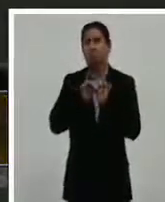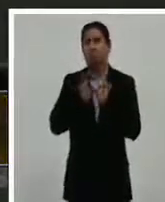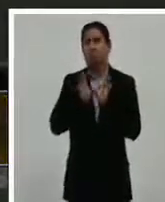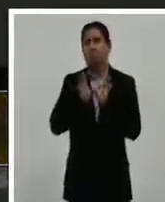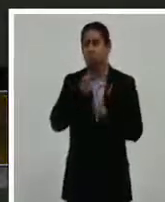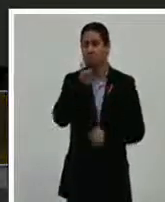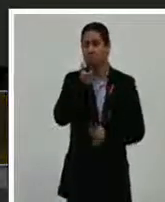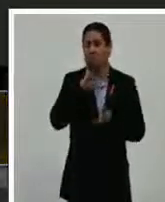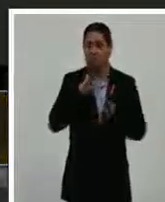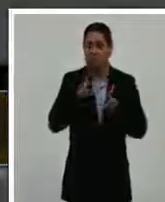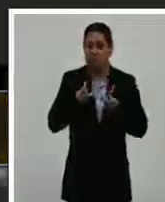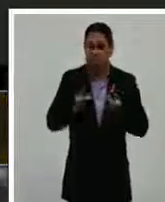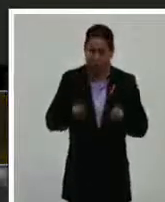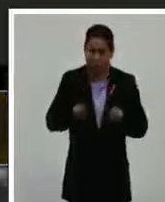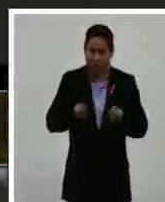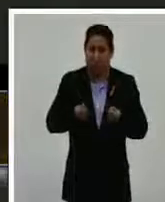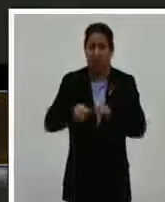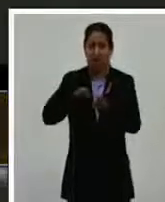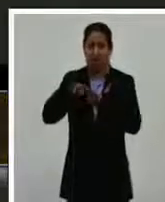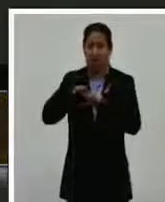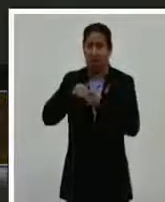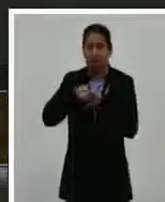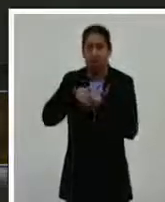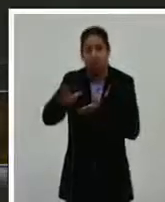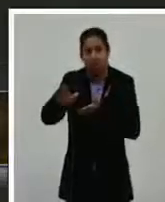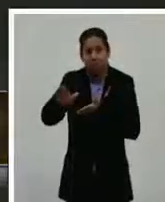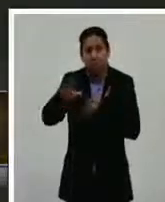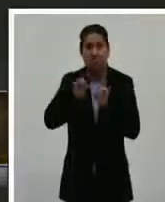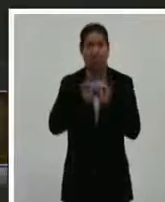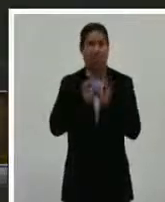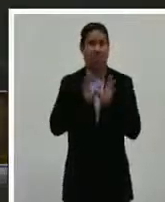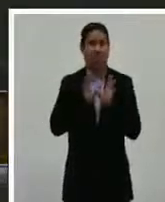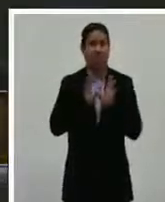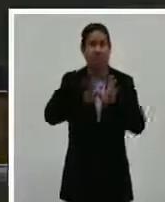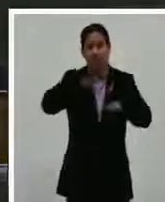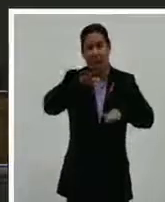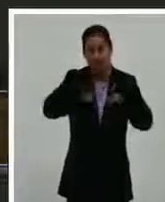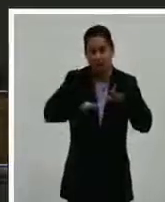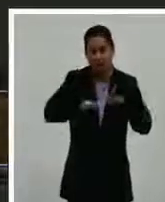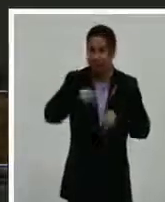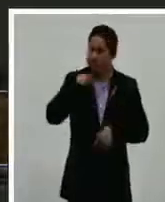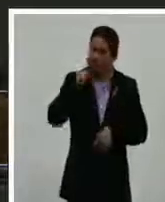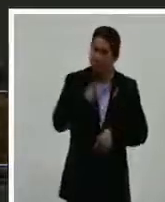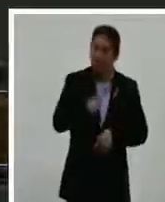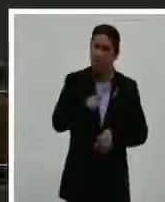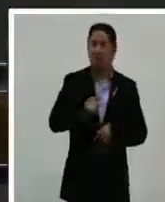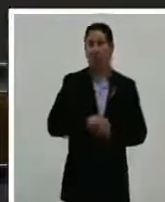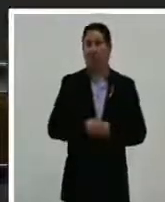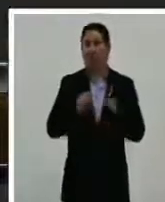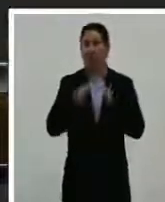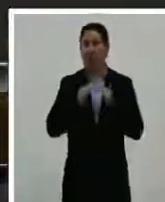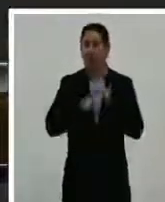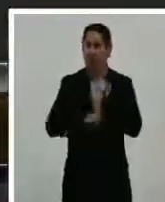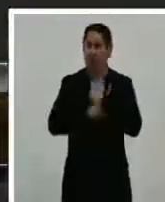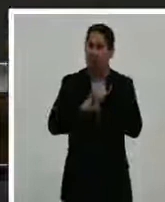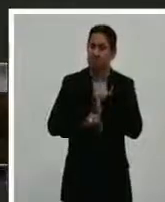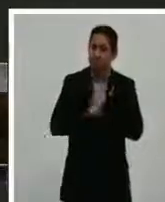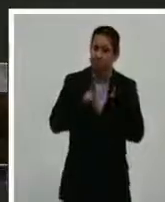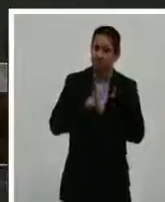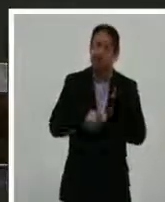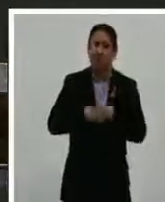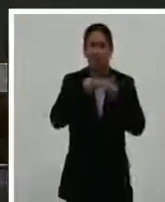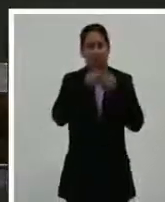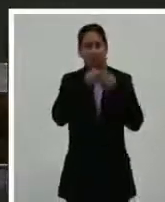ingresos económicos su desempeño laboral y en ocasiones su propio empleo y con ello la